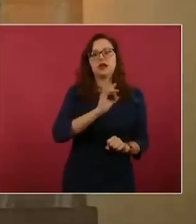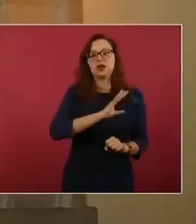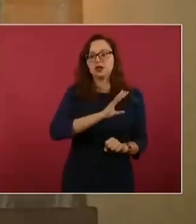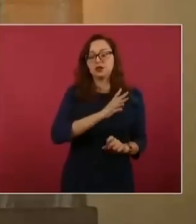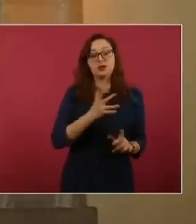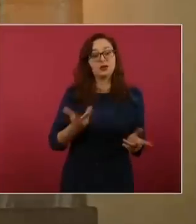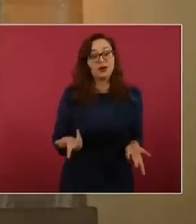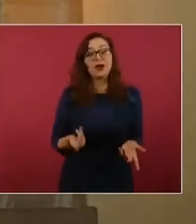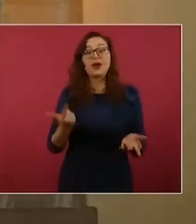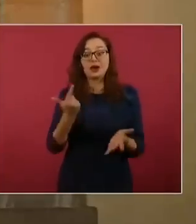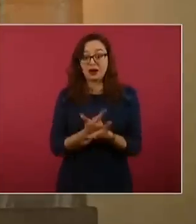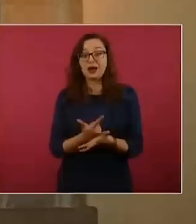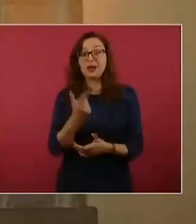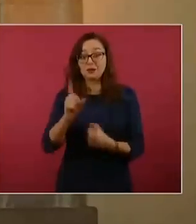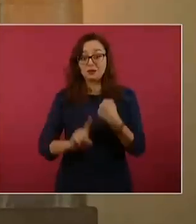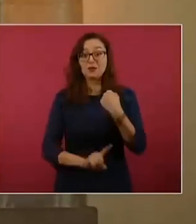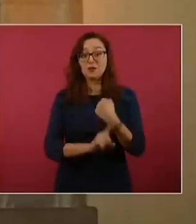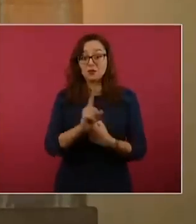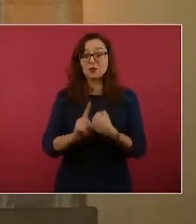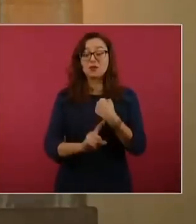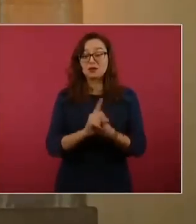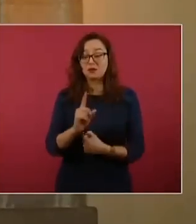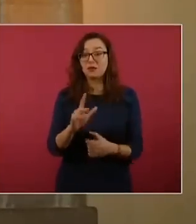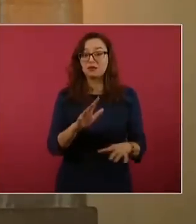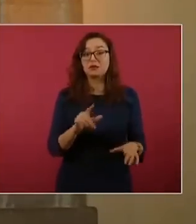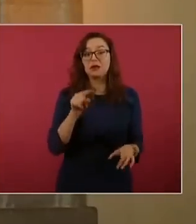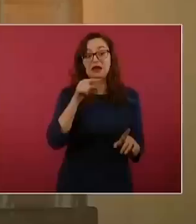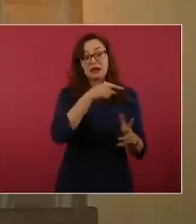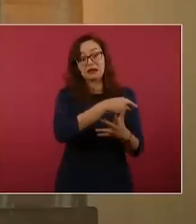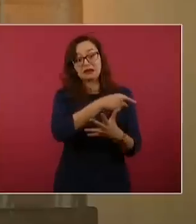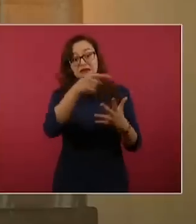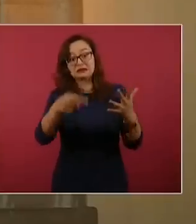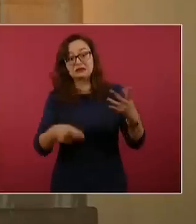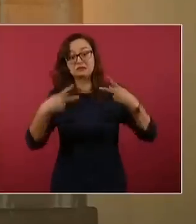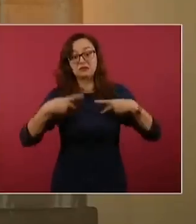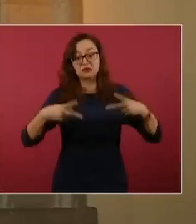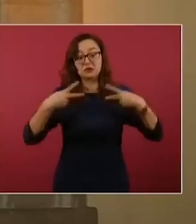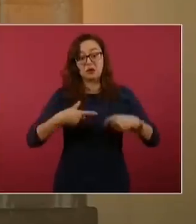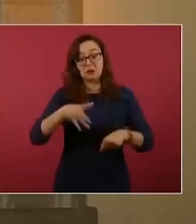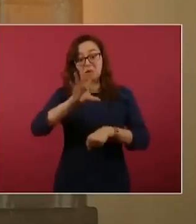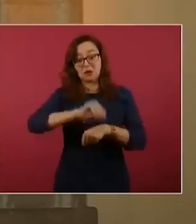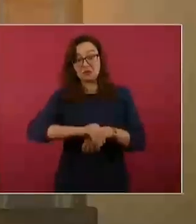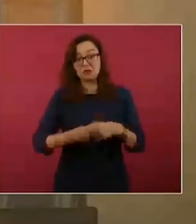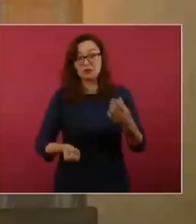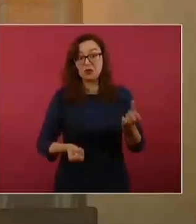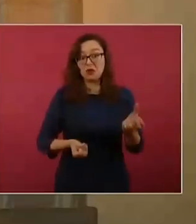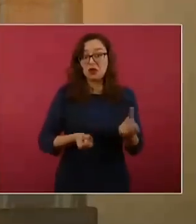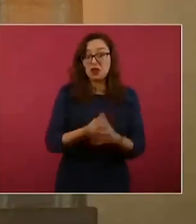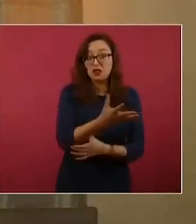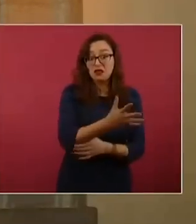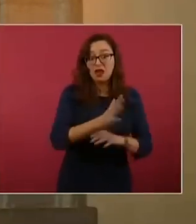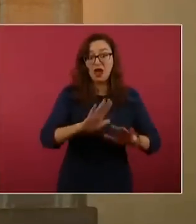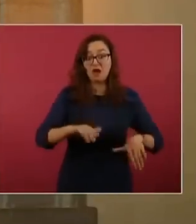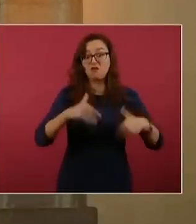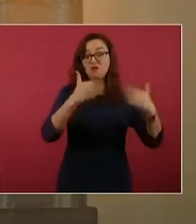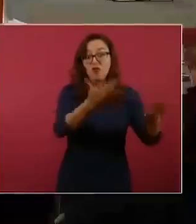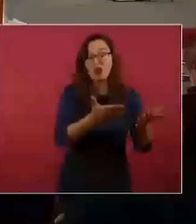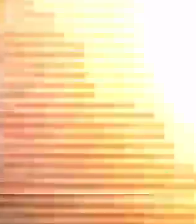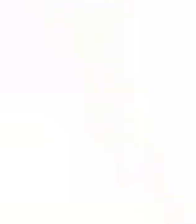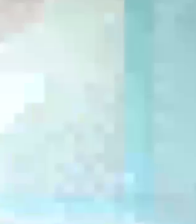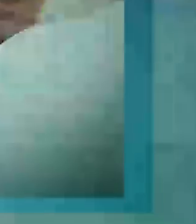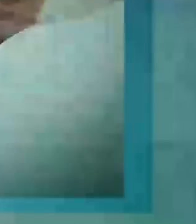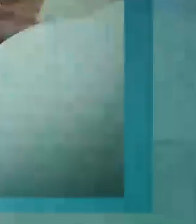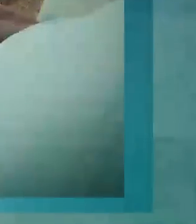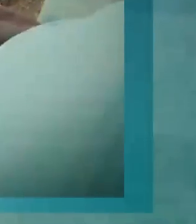una amenaza para la sociedad, porque estos individuos en libertad seguirían llevando a cabo sus actividades de carácter